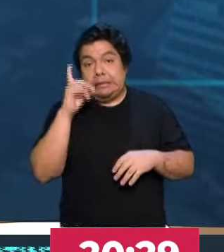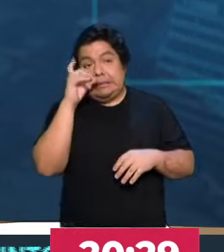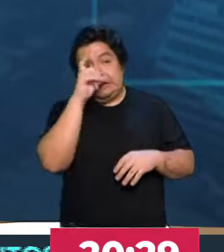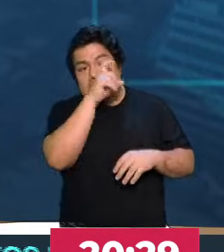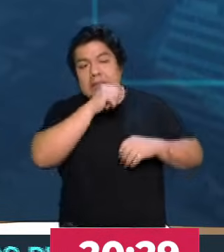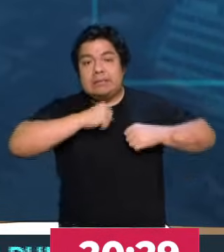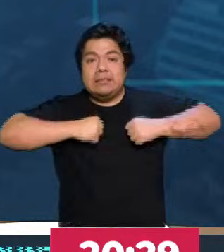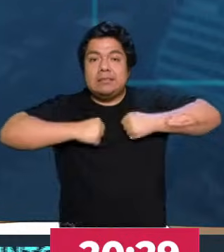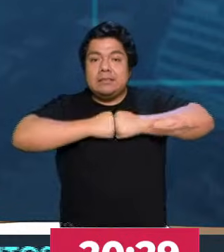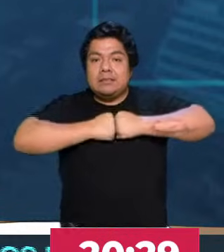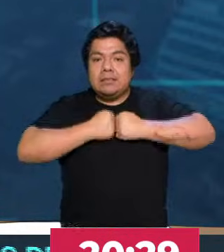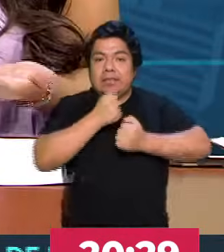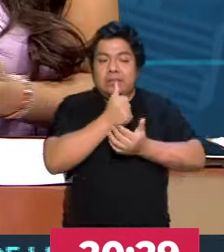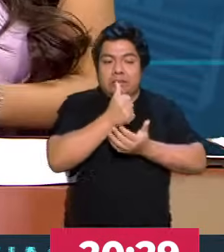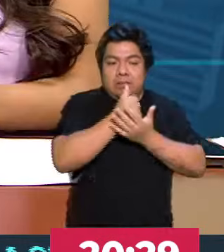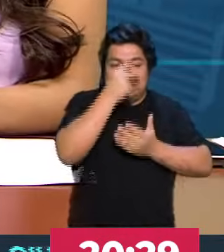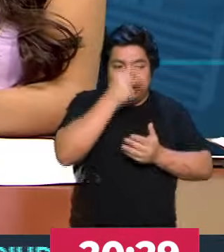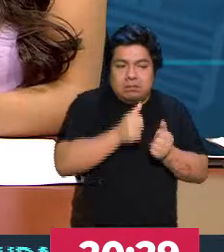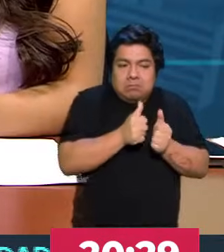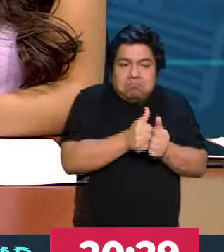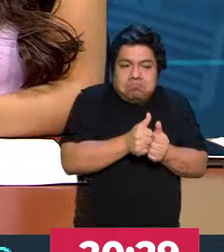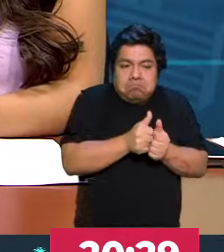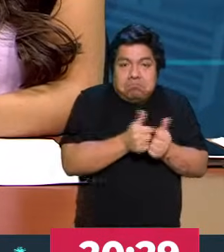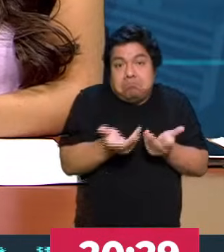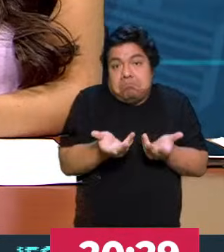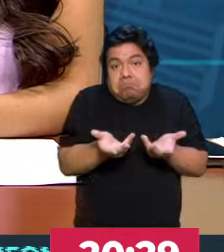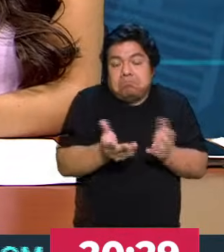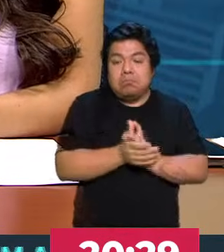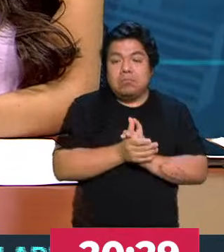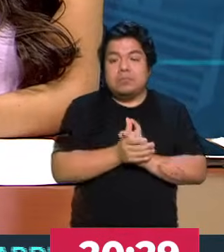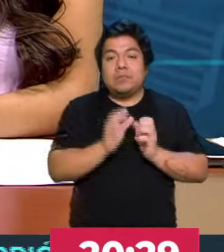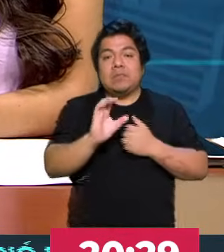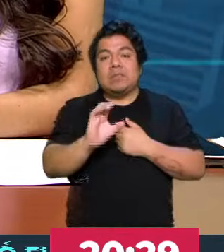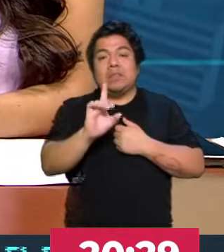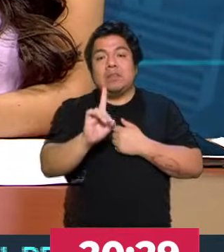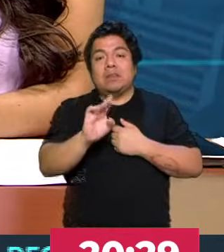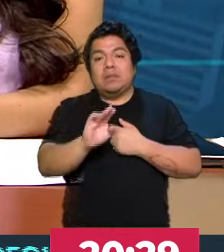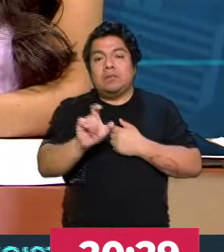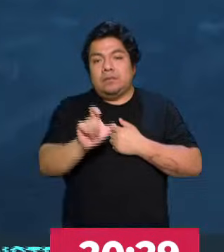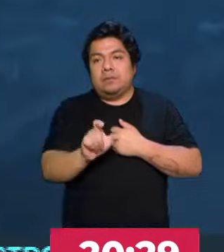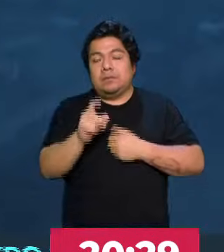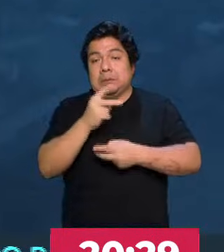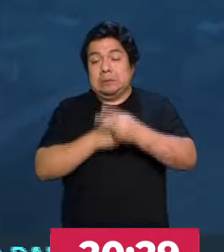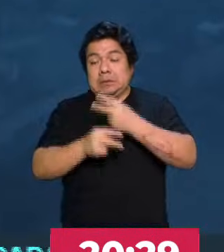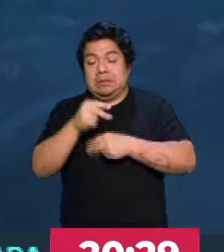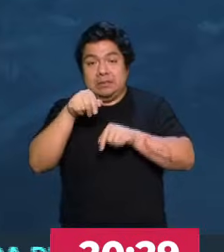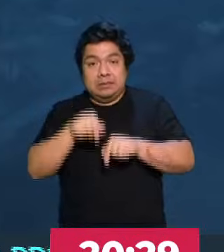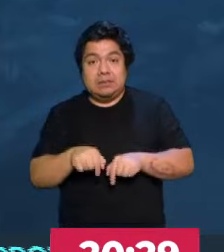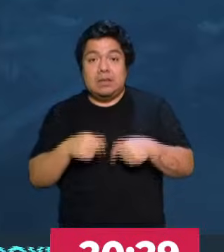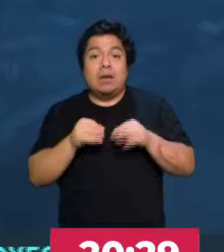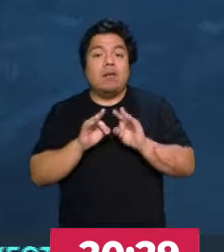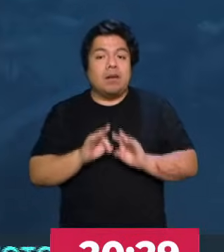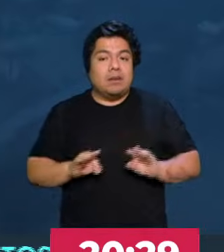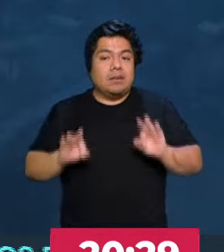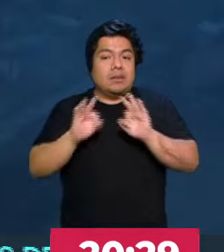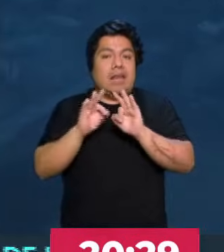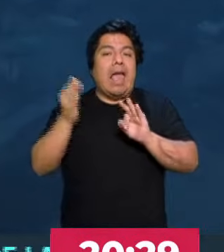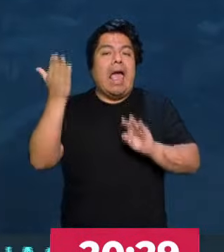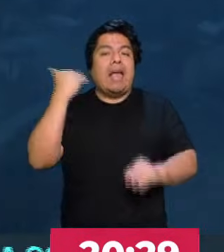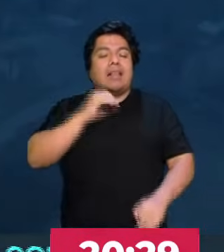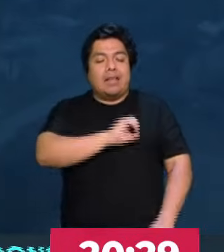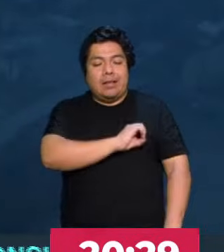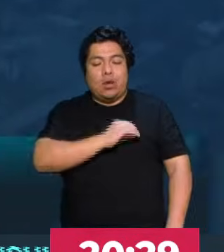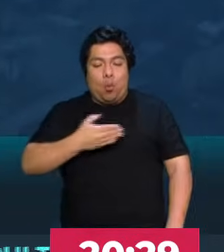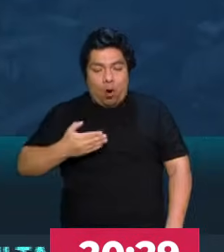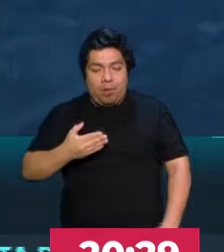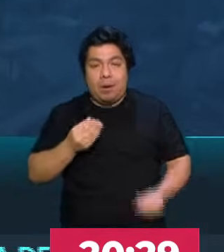se van a quedar en Ciudad de México. ¿Qué va a pasar con eso? La Ciudad de México ha sido un campo de retorno muy importante desde la época de Obama, que es el mayor